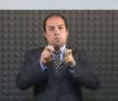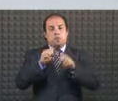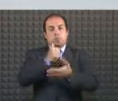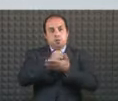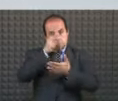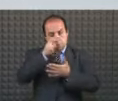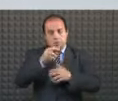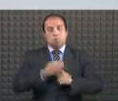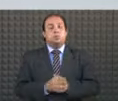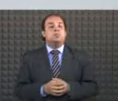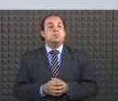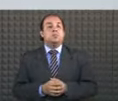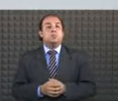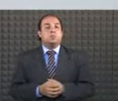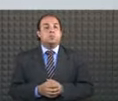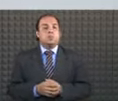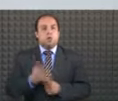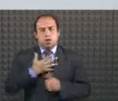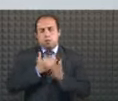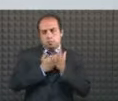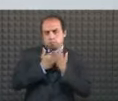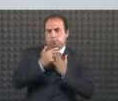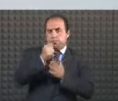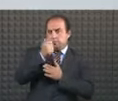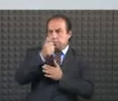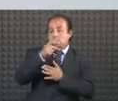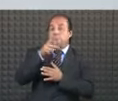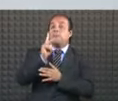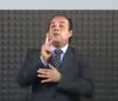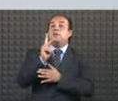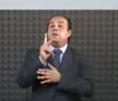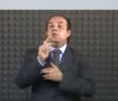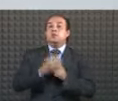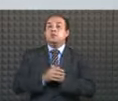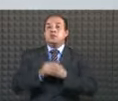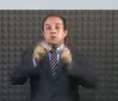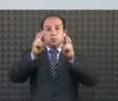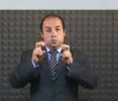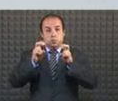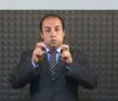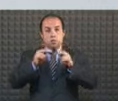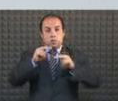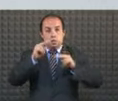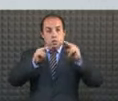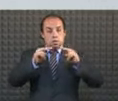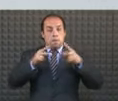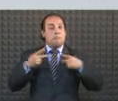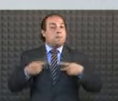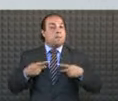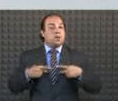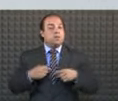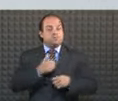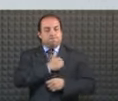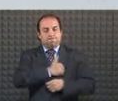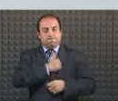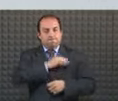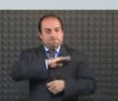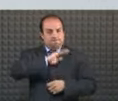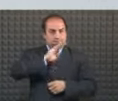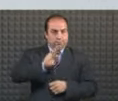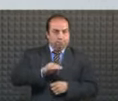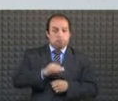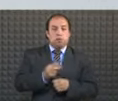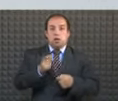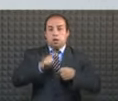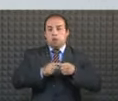Ciudad de México. Sí ha aumentado un poco, pero en términos de la tasa de personas que lamentablemente fallecen,